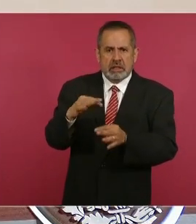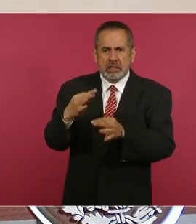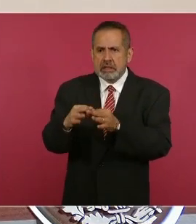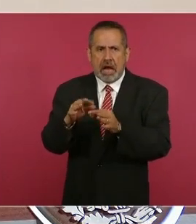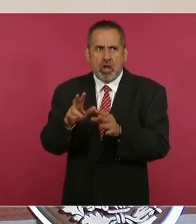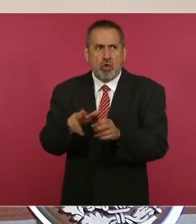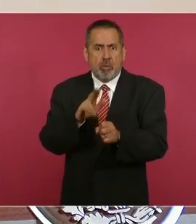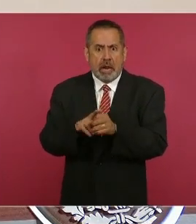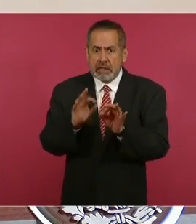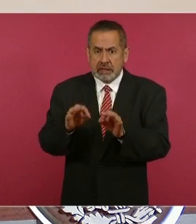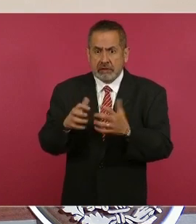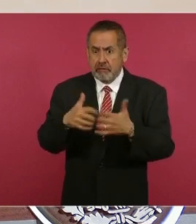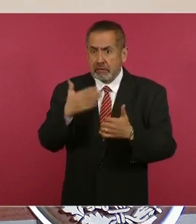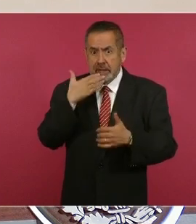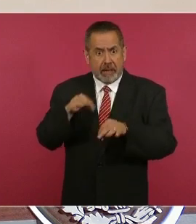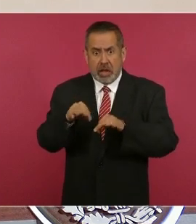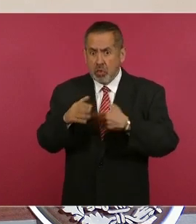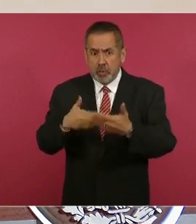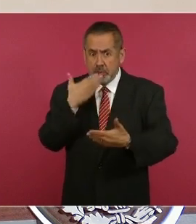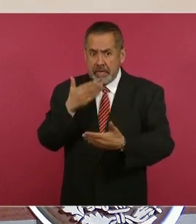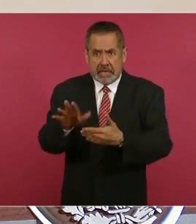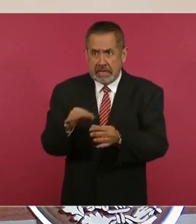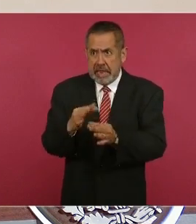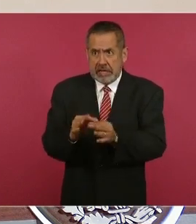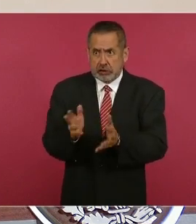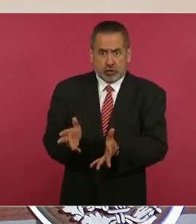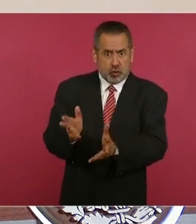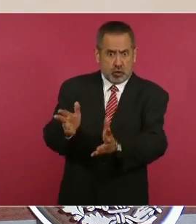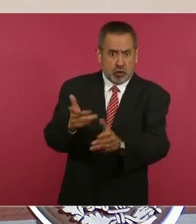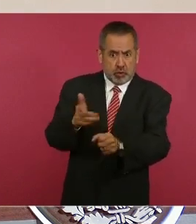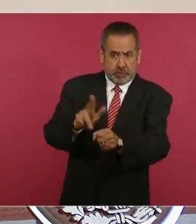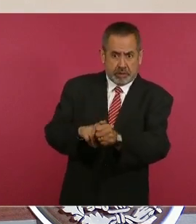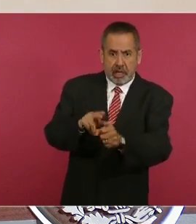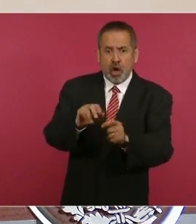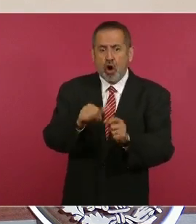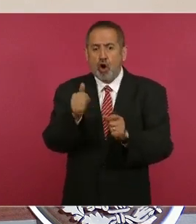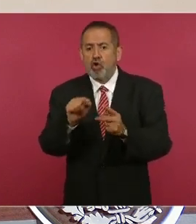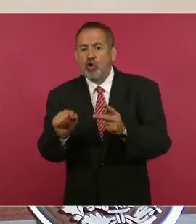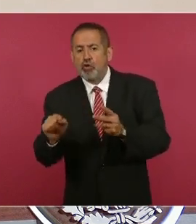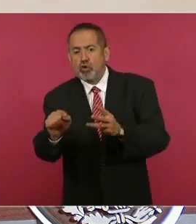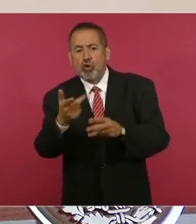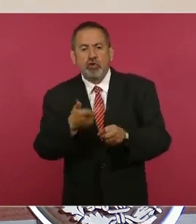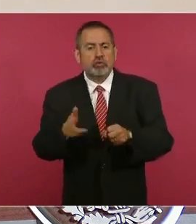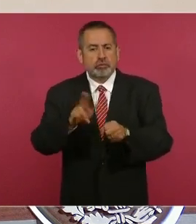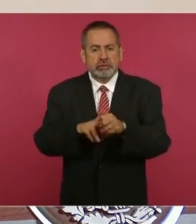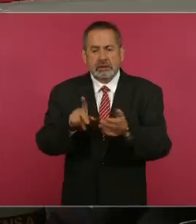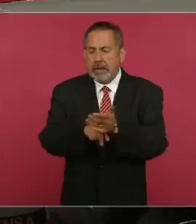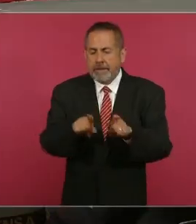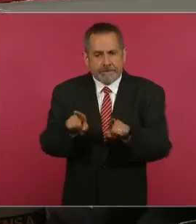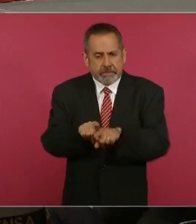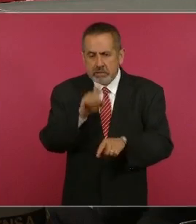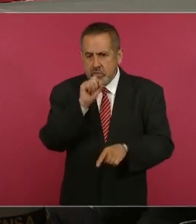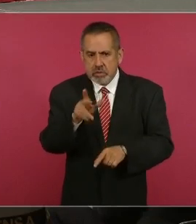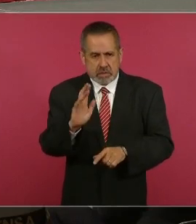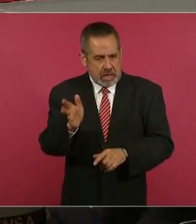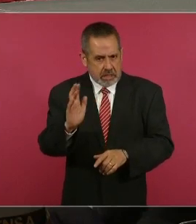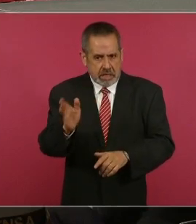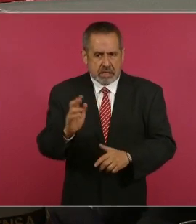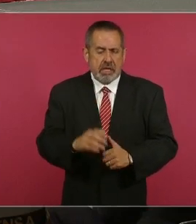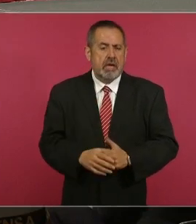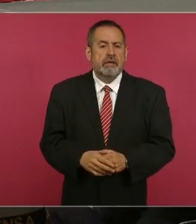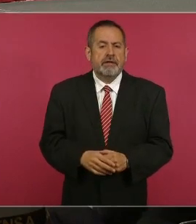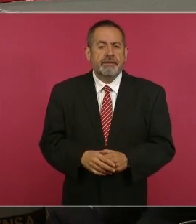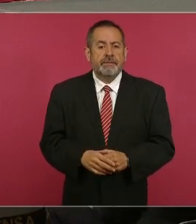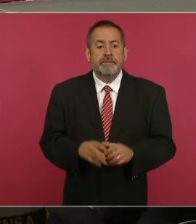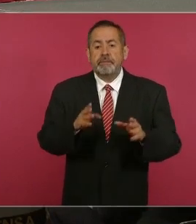con normalidad y también los demás hospitales en la región. Por parte